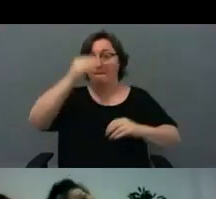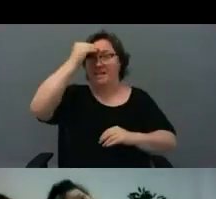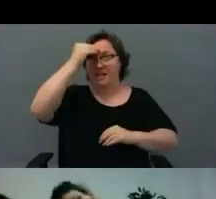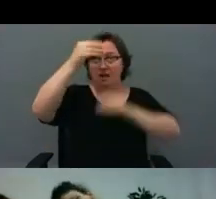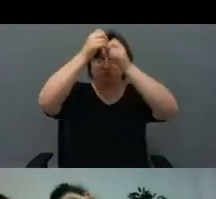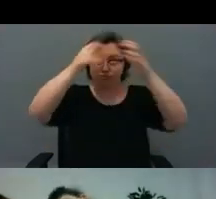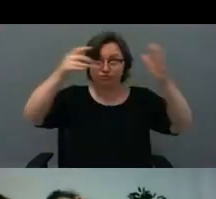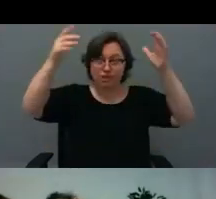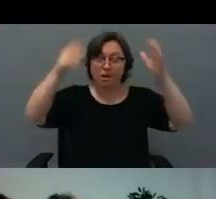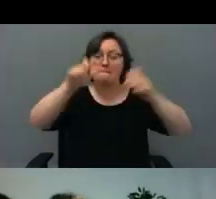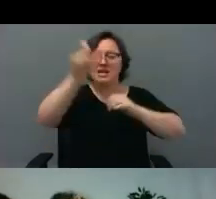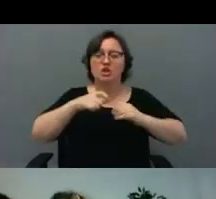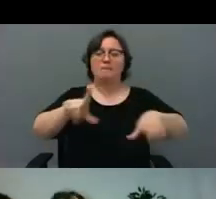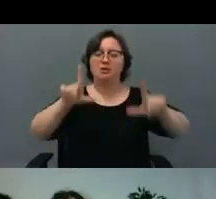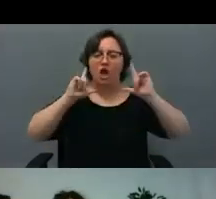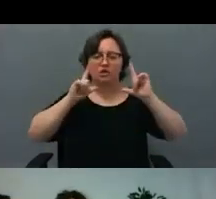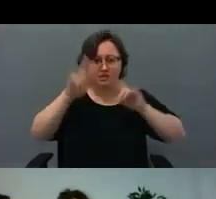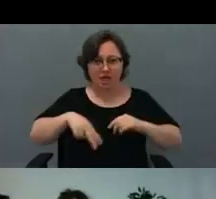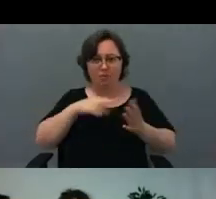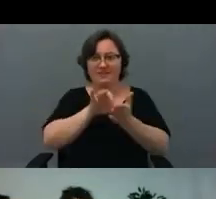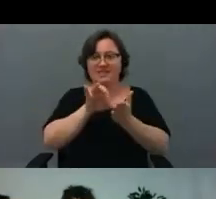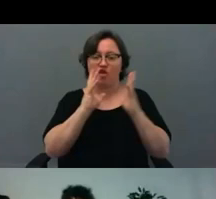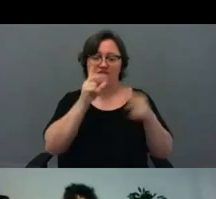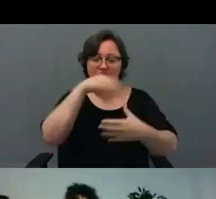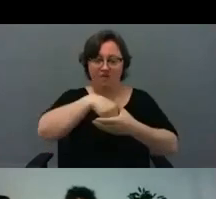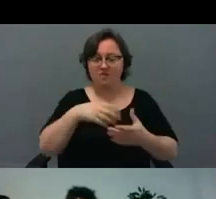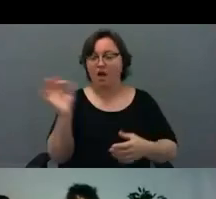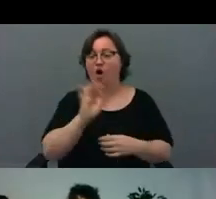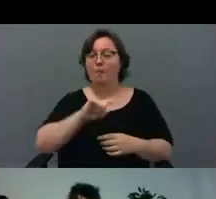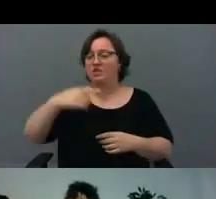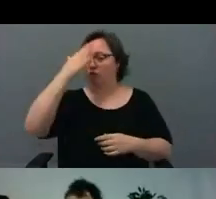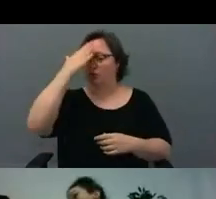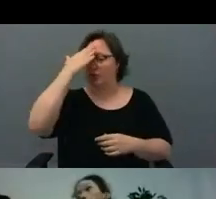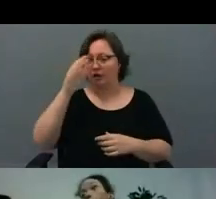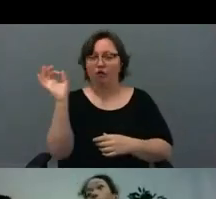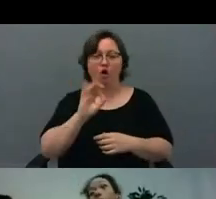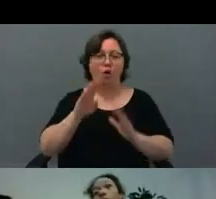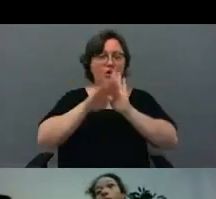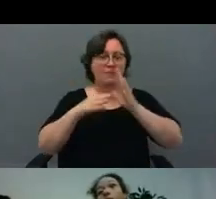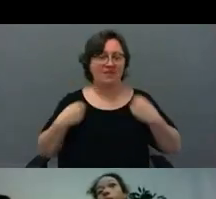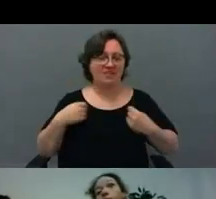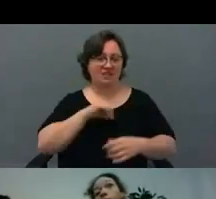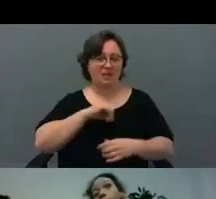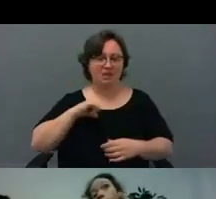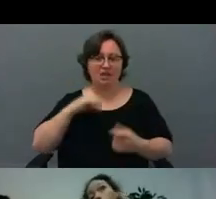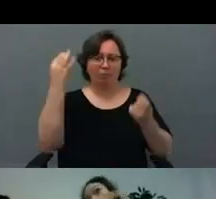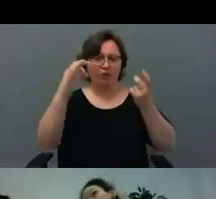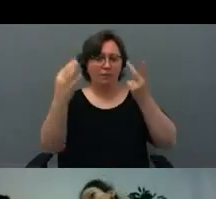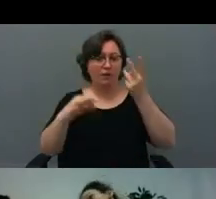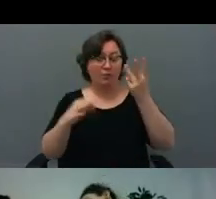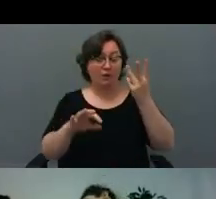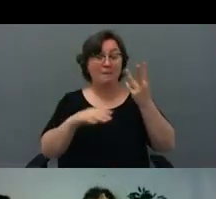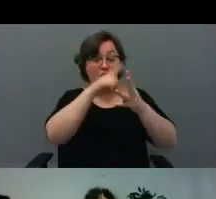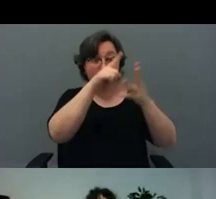personas, que se creen pensando en las personas, pueden ser servicios residenciales, pueden ser pisos tutelados, pueden ser programas de vida independiente, pero